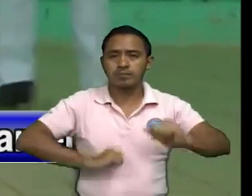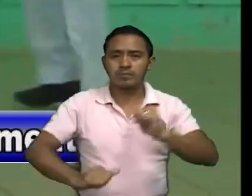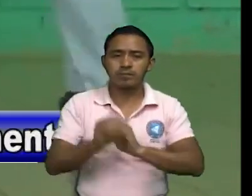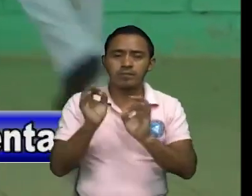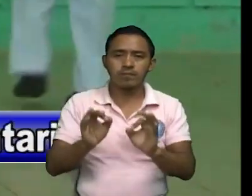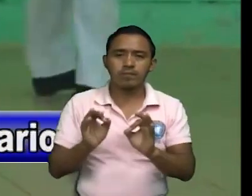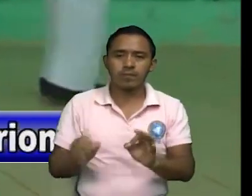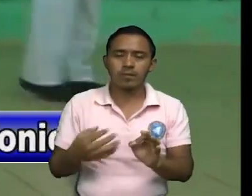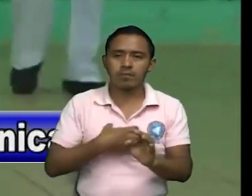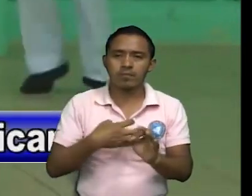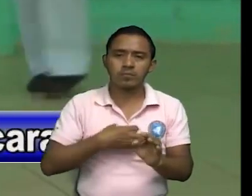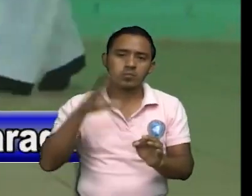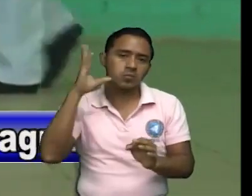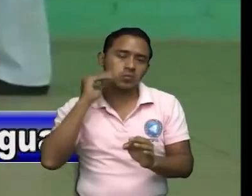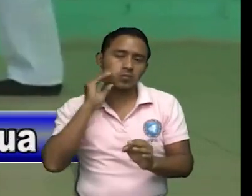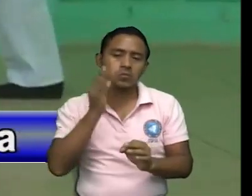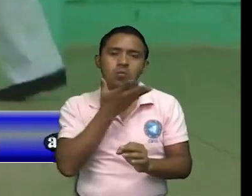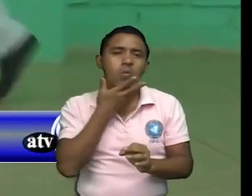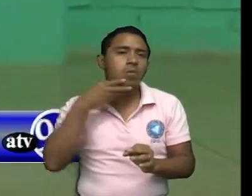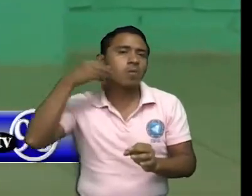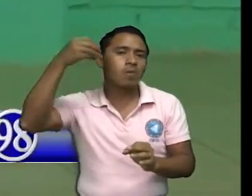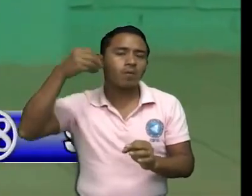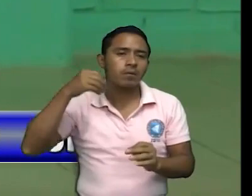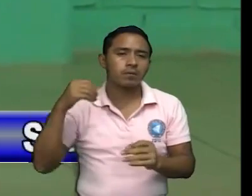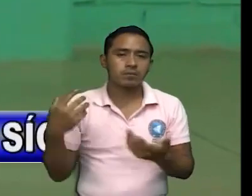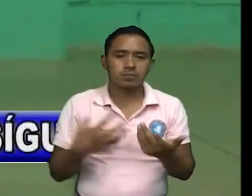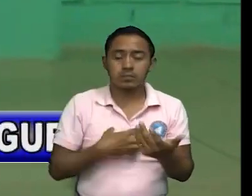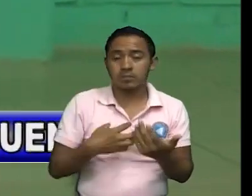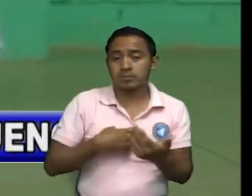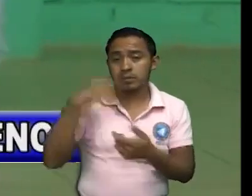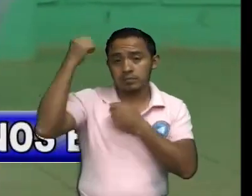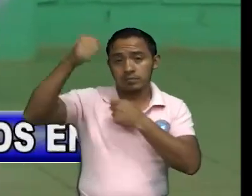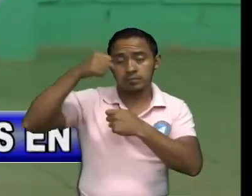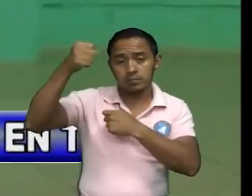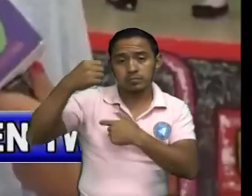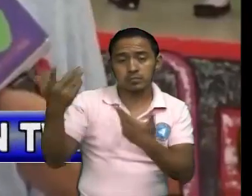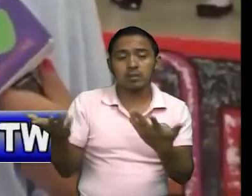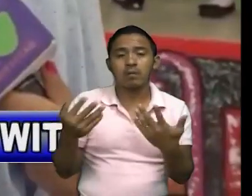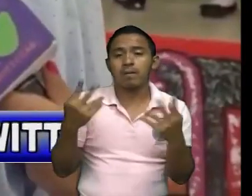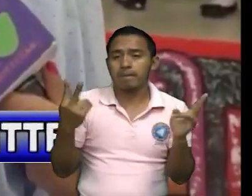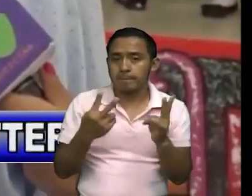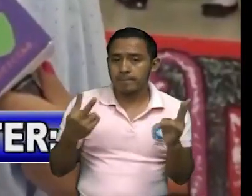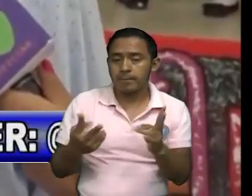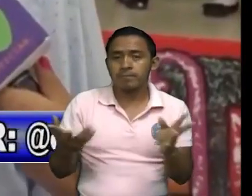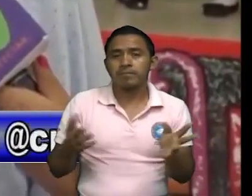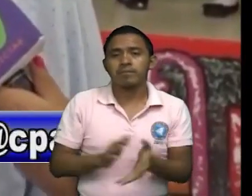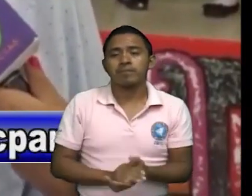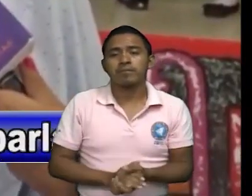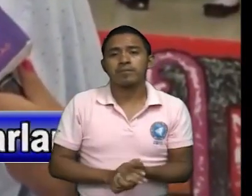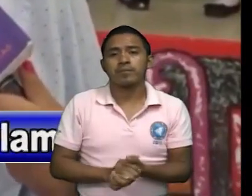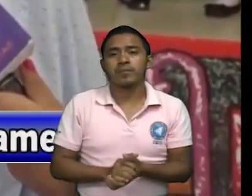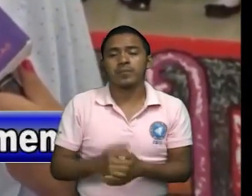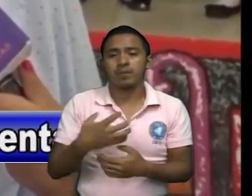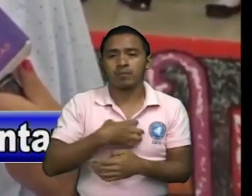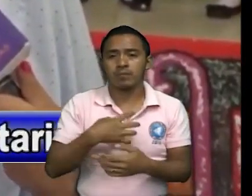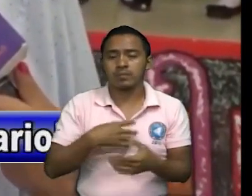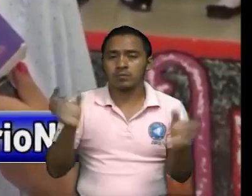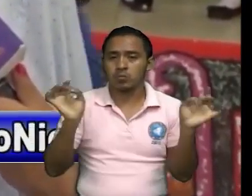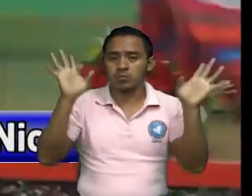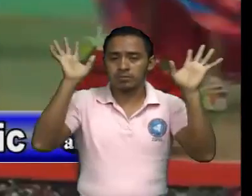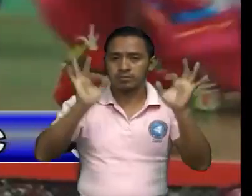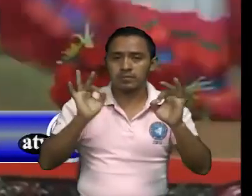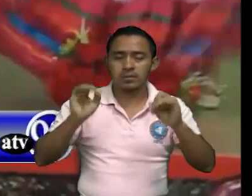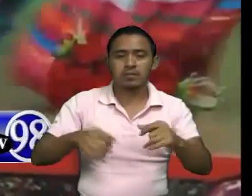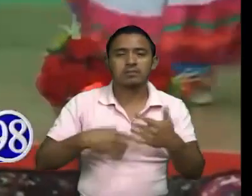el talento joven, que es muy importante dentro de una revolución viviente y llena de éxito, de alegría, de